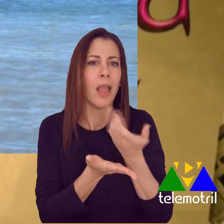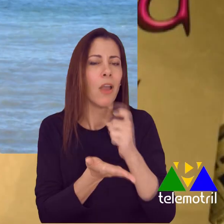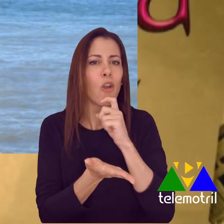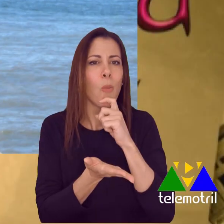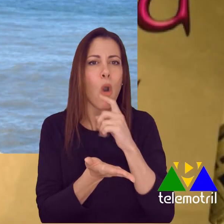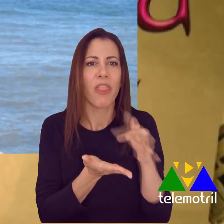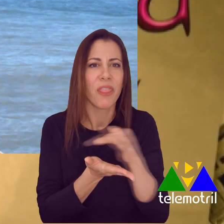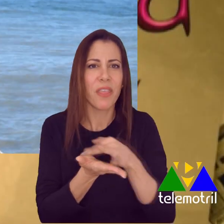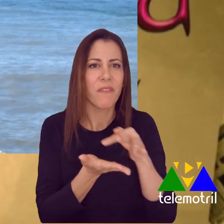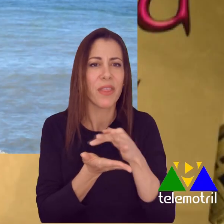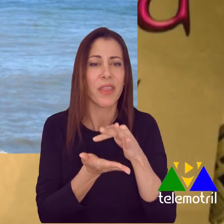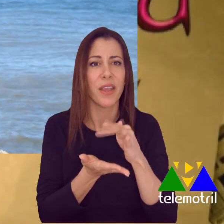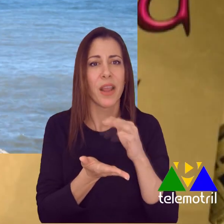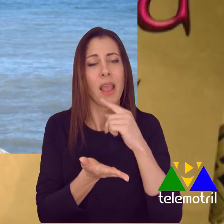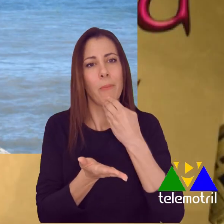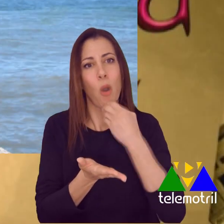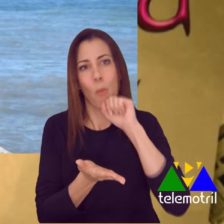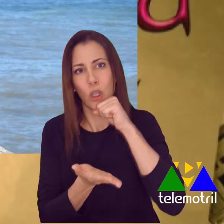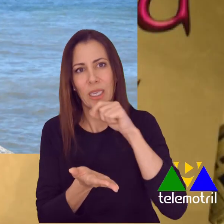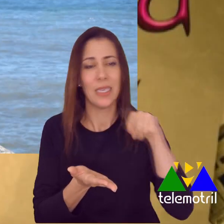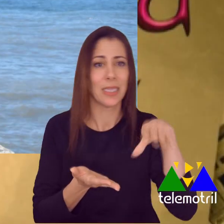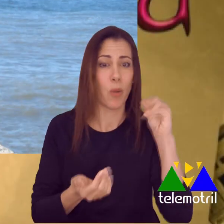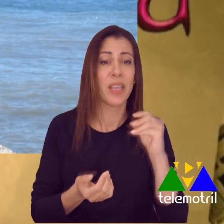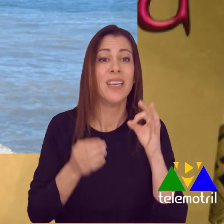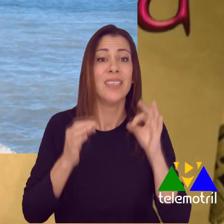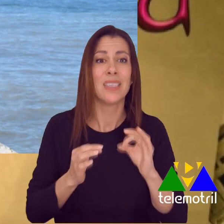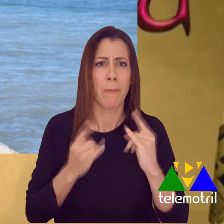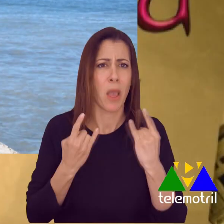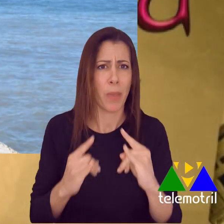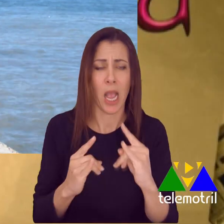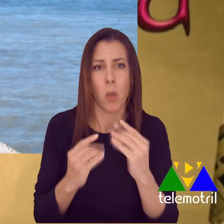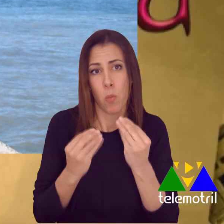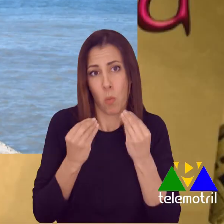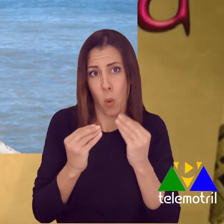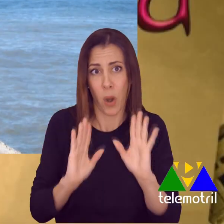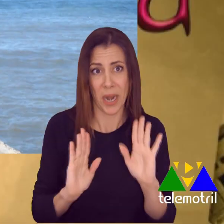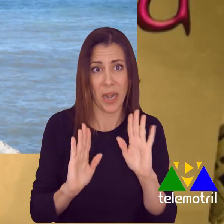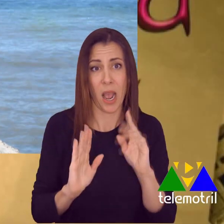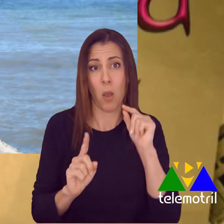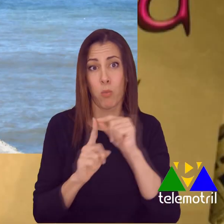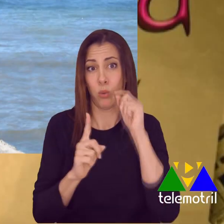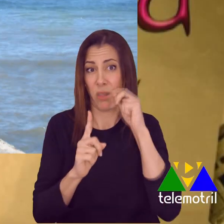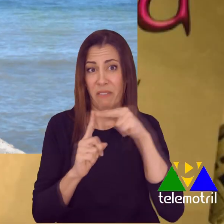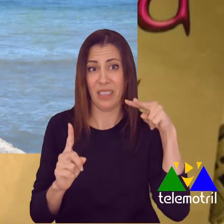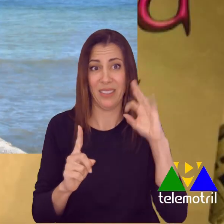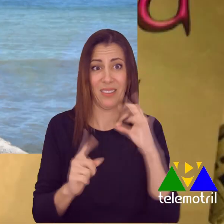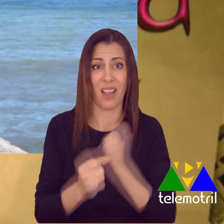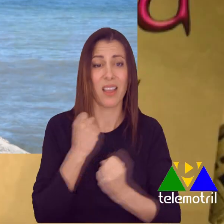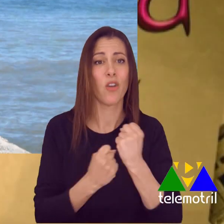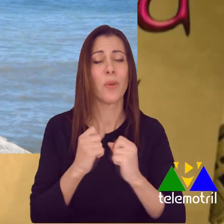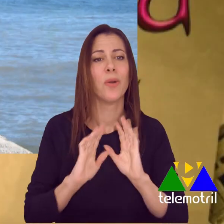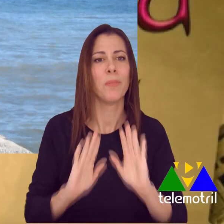¿no? Siempre la vega ha sido buena desde el punto de vista económico y lógicamente